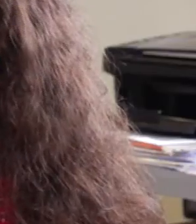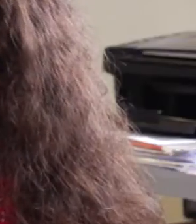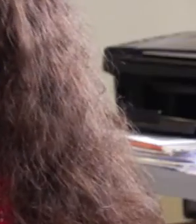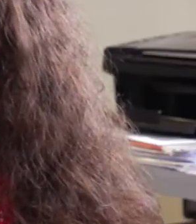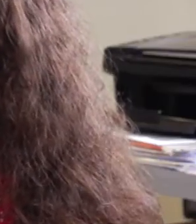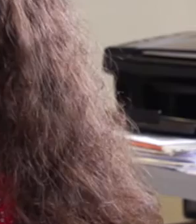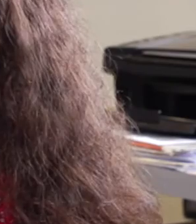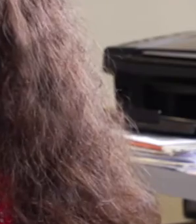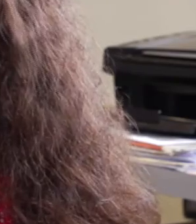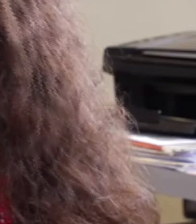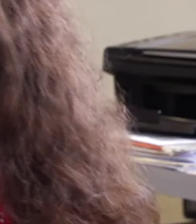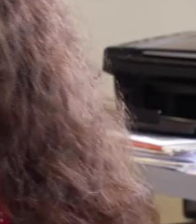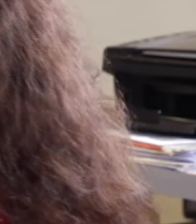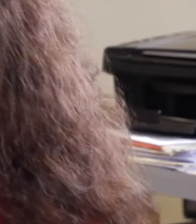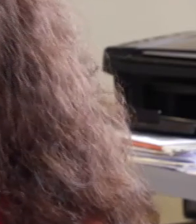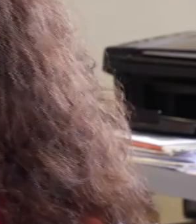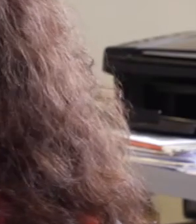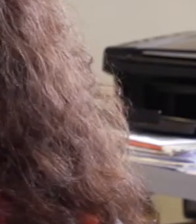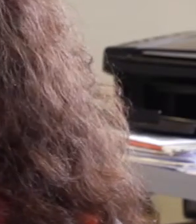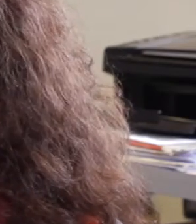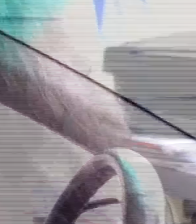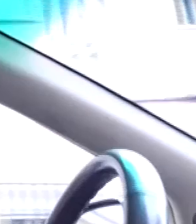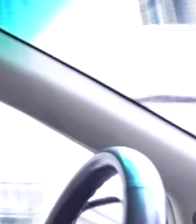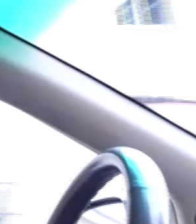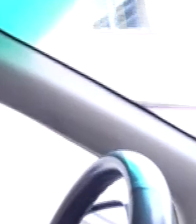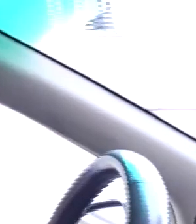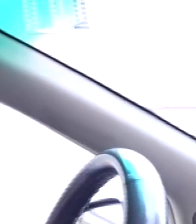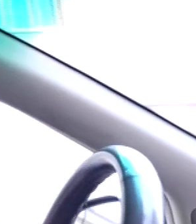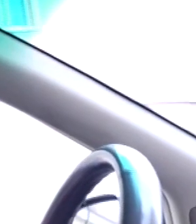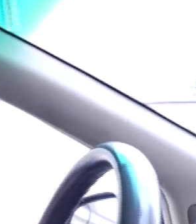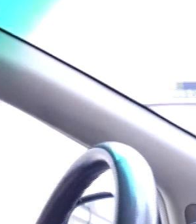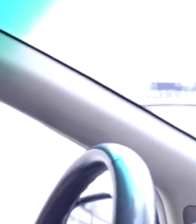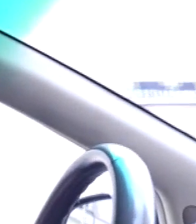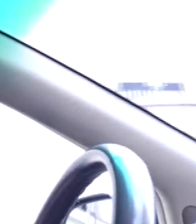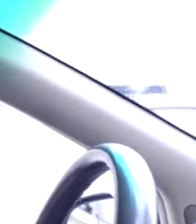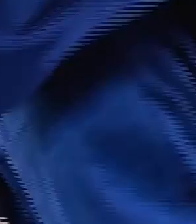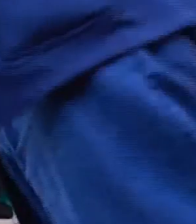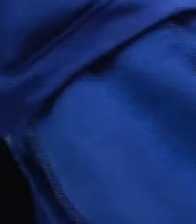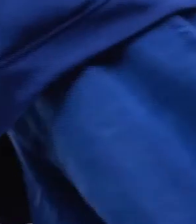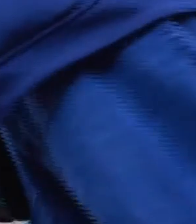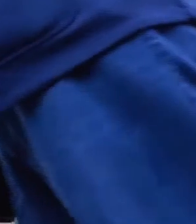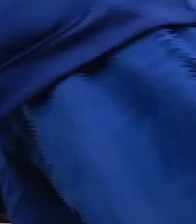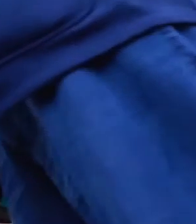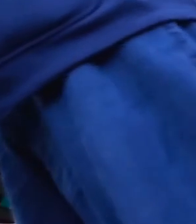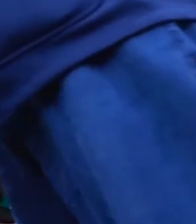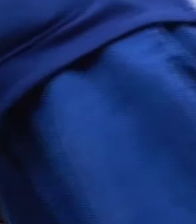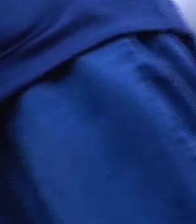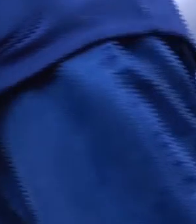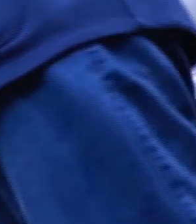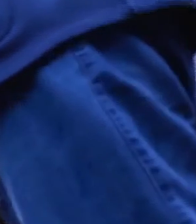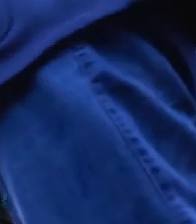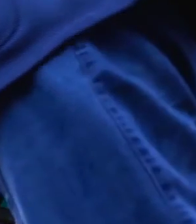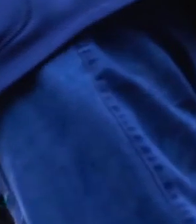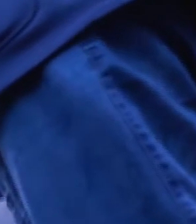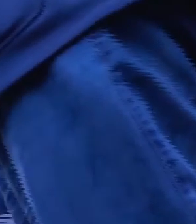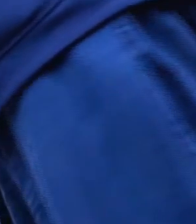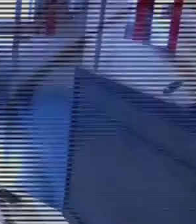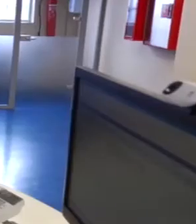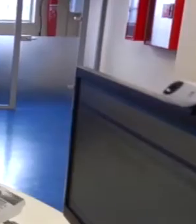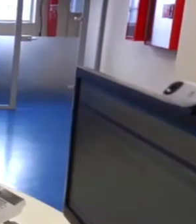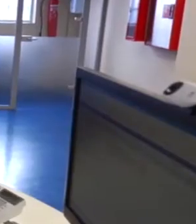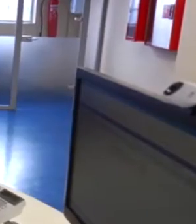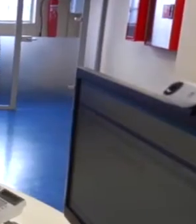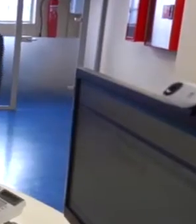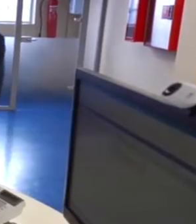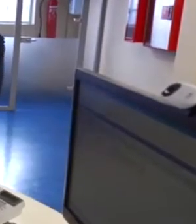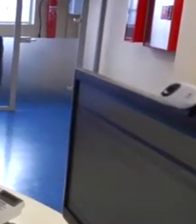El problema era que te tenías que desplazar físicamente a ese sitio. Se pierde tiempo en ese trámite y después, dependiendo de la discapacidad que tengas, pues a